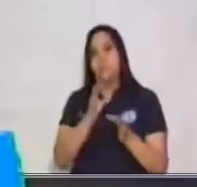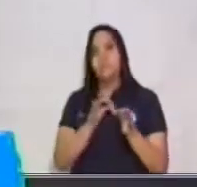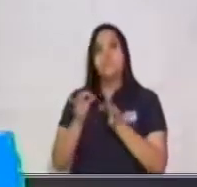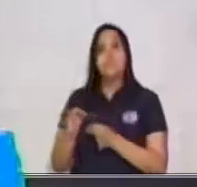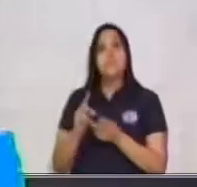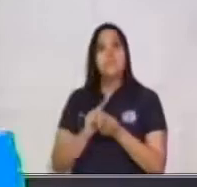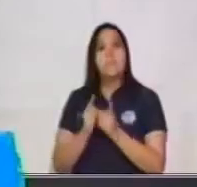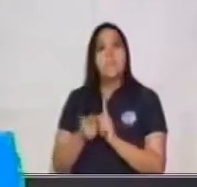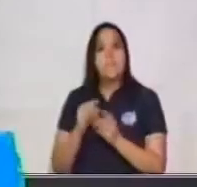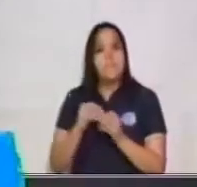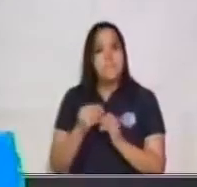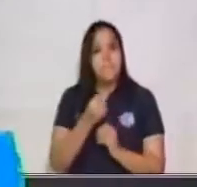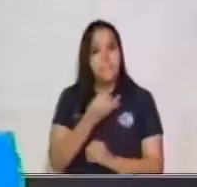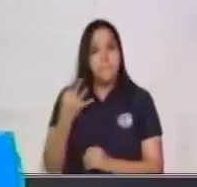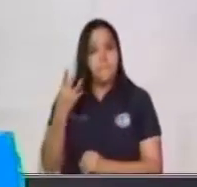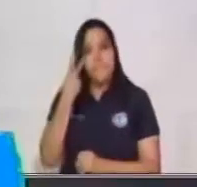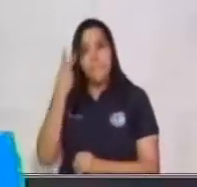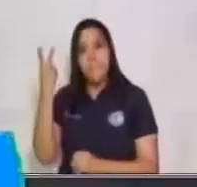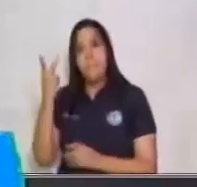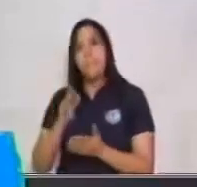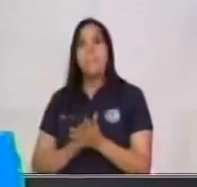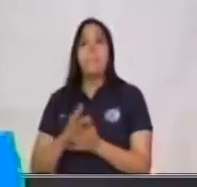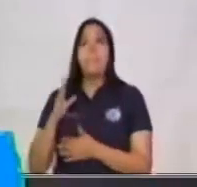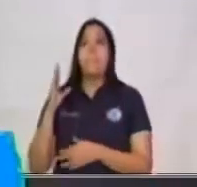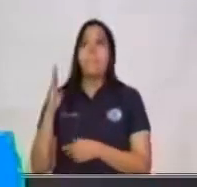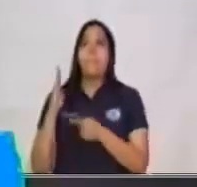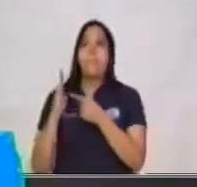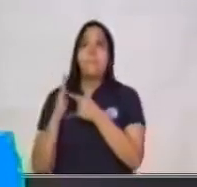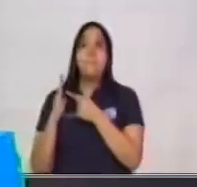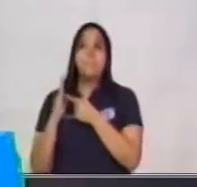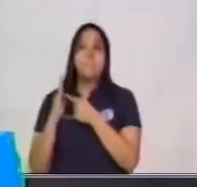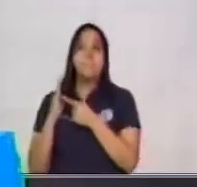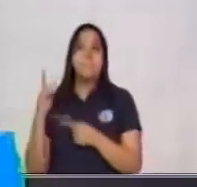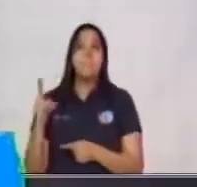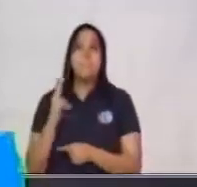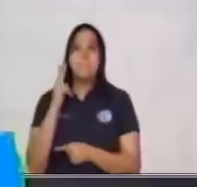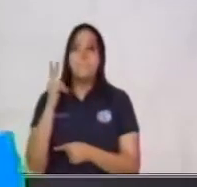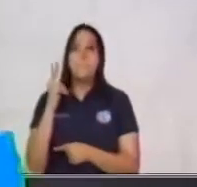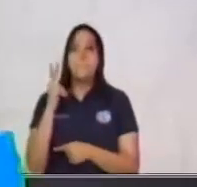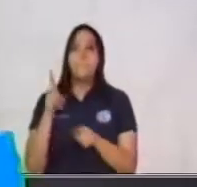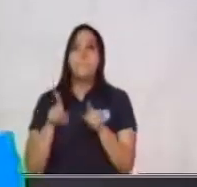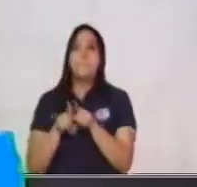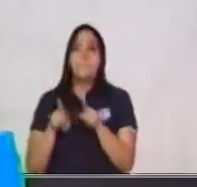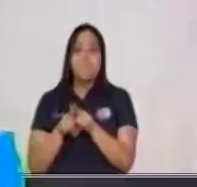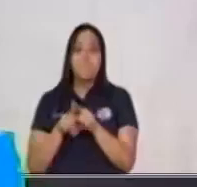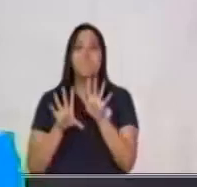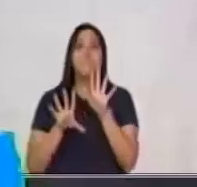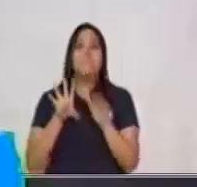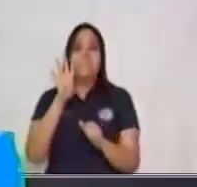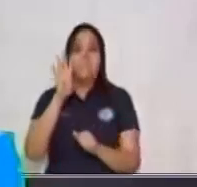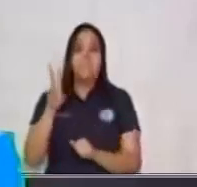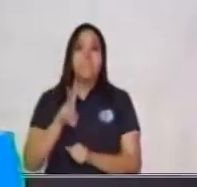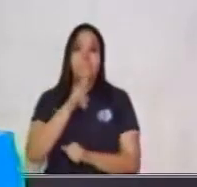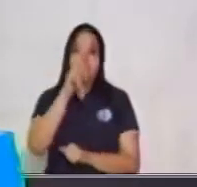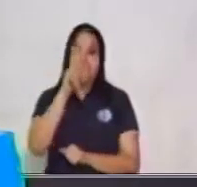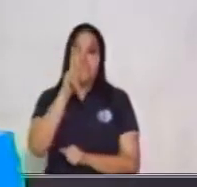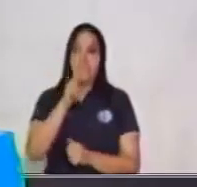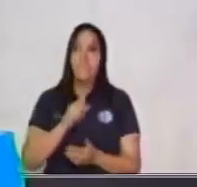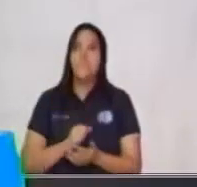sustituyamos valores. B cuadrado es 14 al cuadrado.